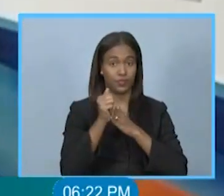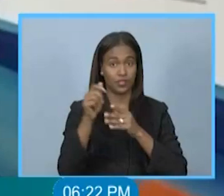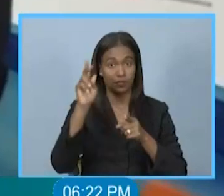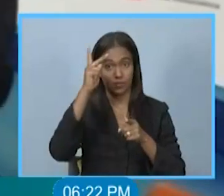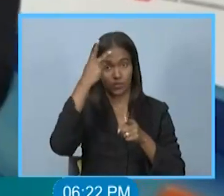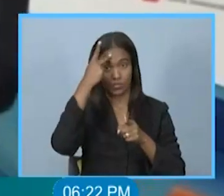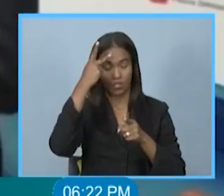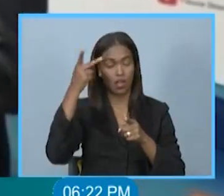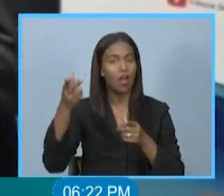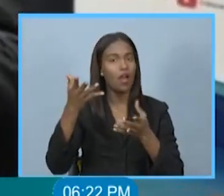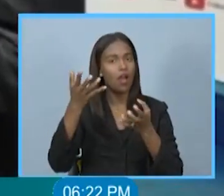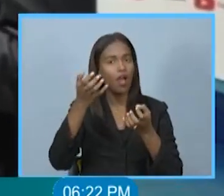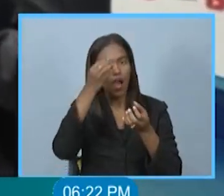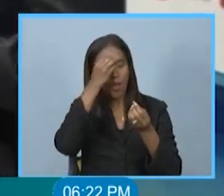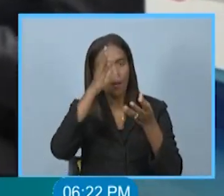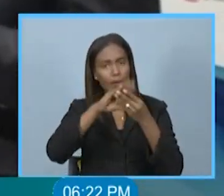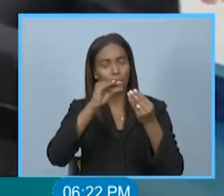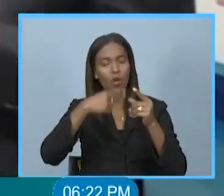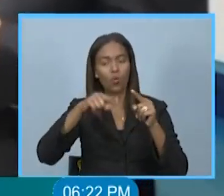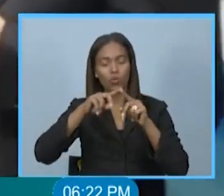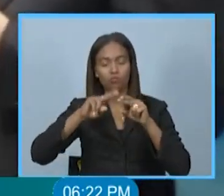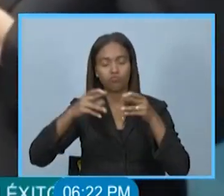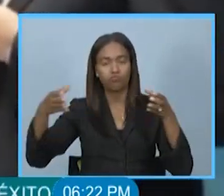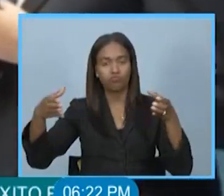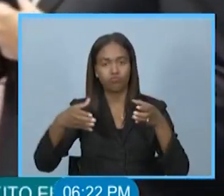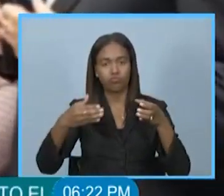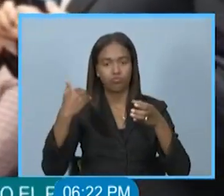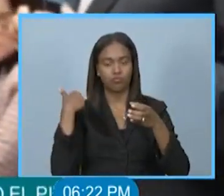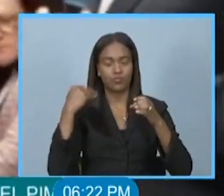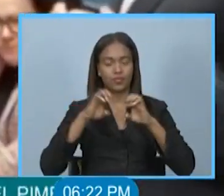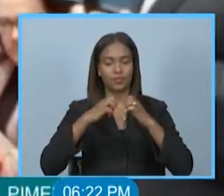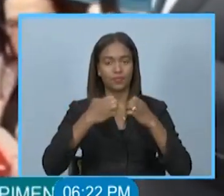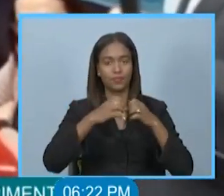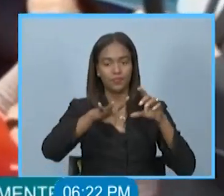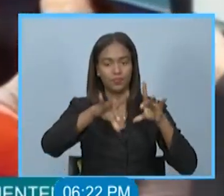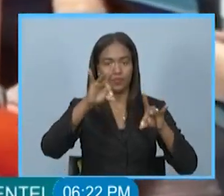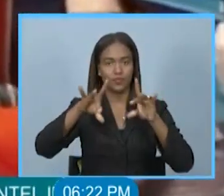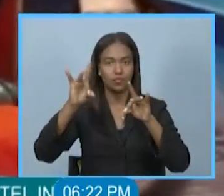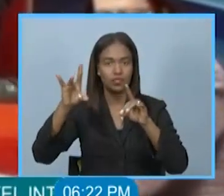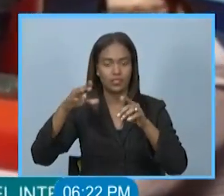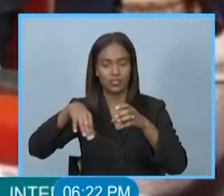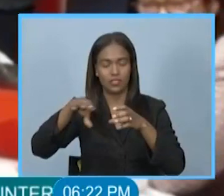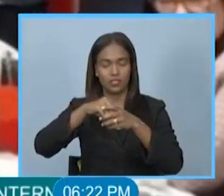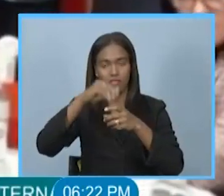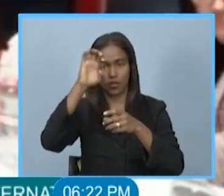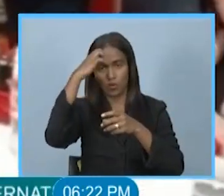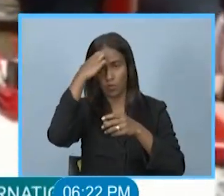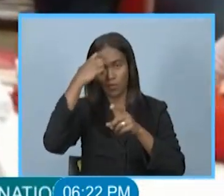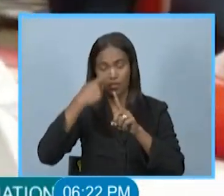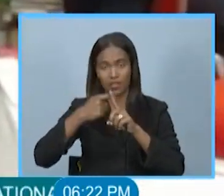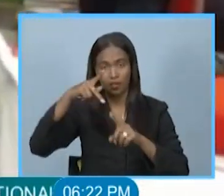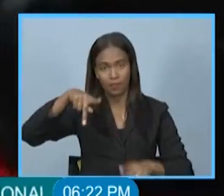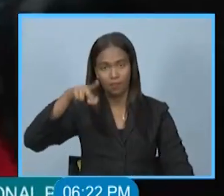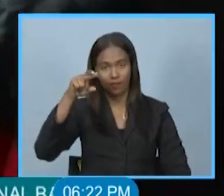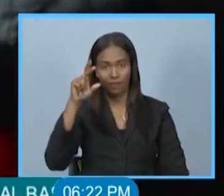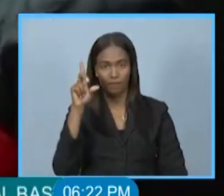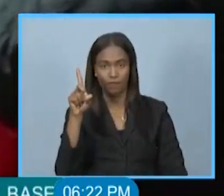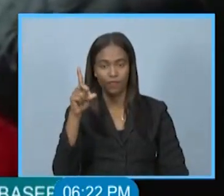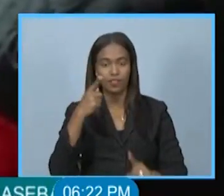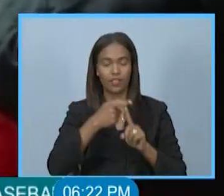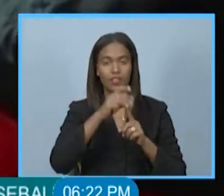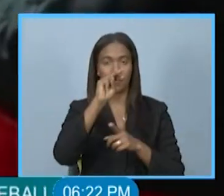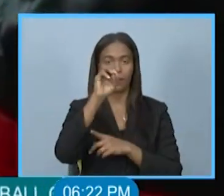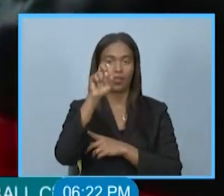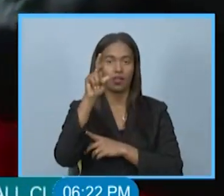hizo el señalamiento durante el encuentro de dirigentes de las seleccionadas Europa del PRD en Madrid